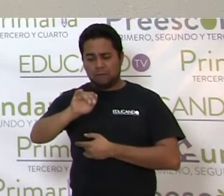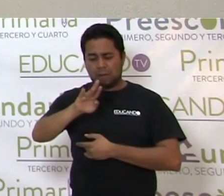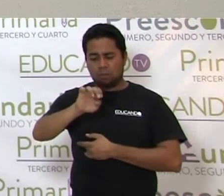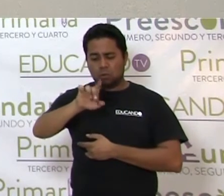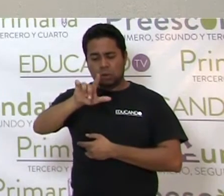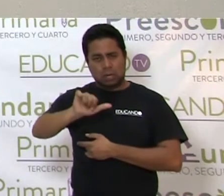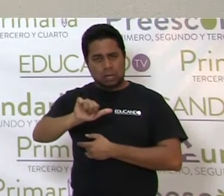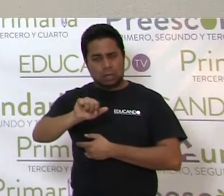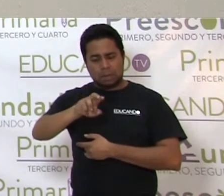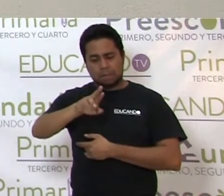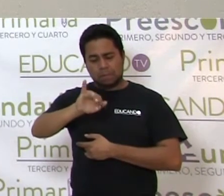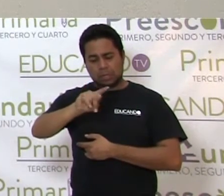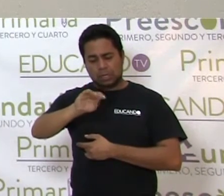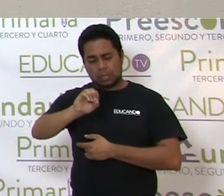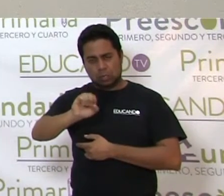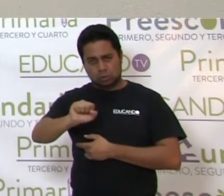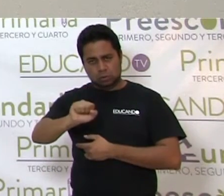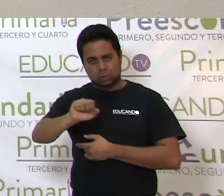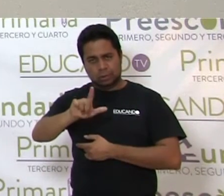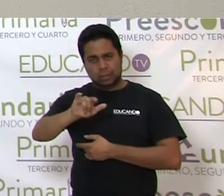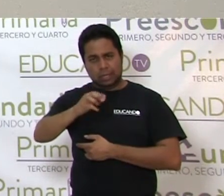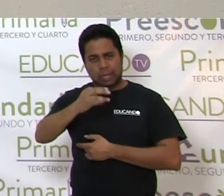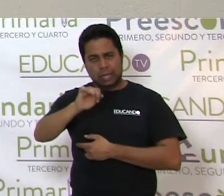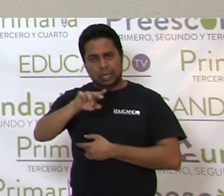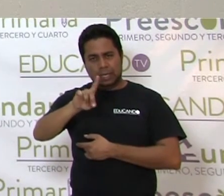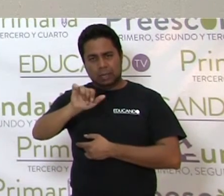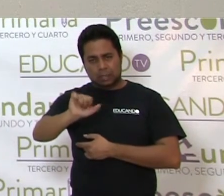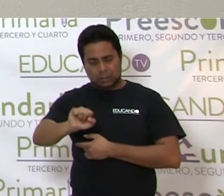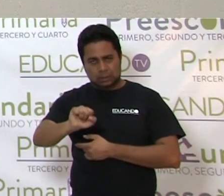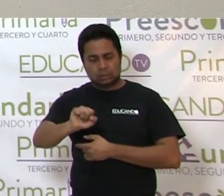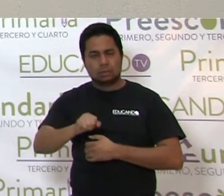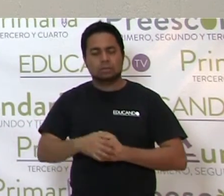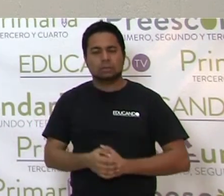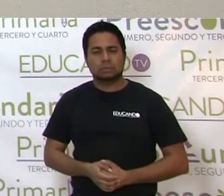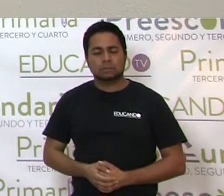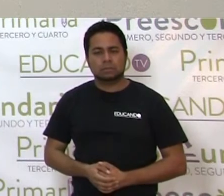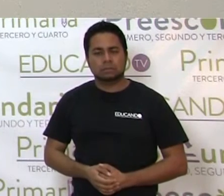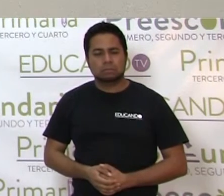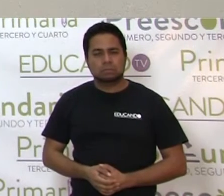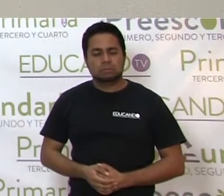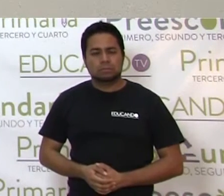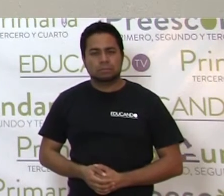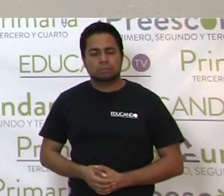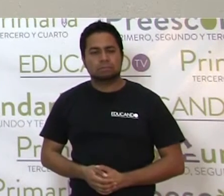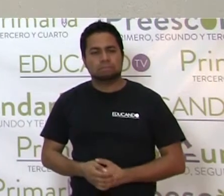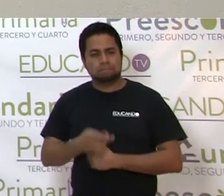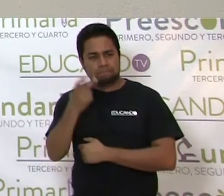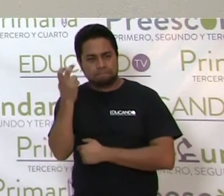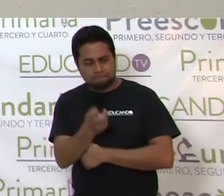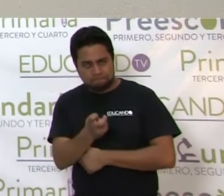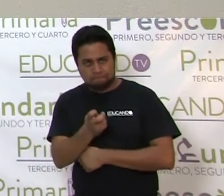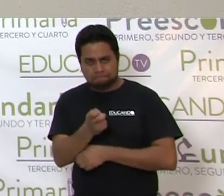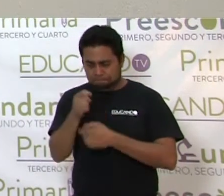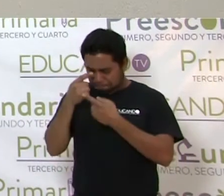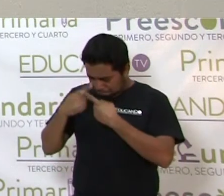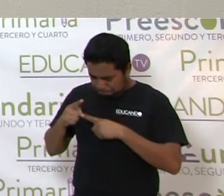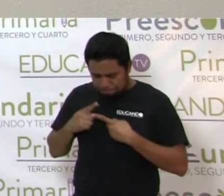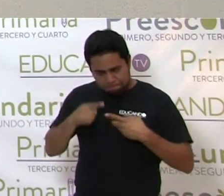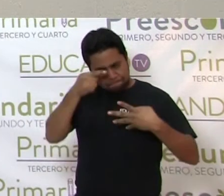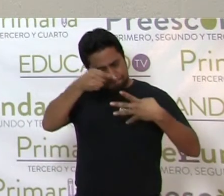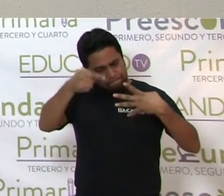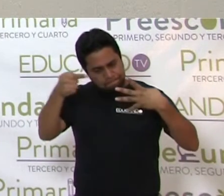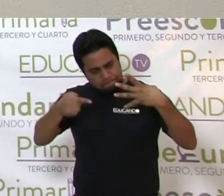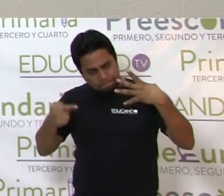fábulas, mitos, leyendas, en fin, estos son los géneros que ustedes